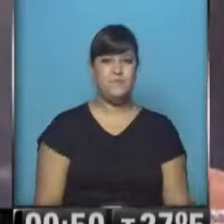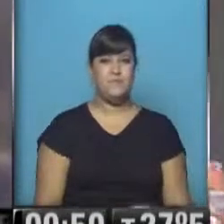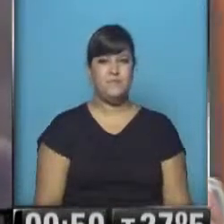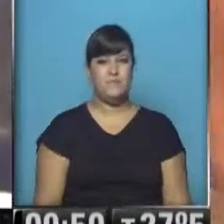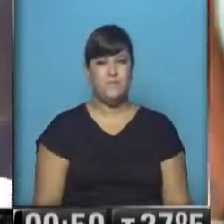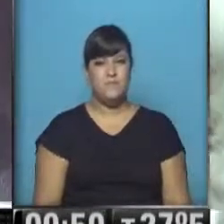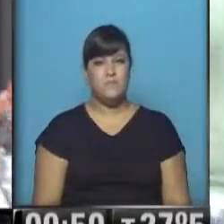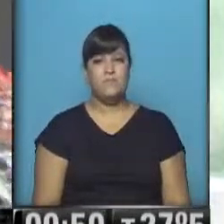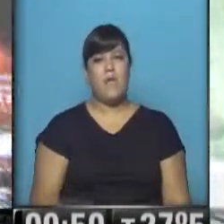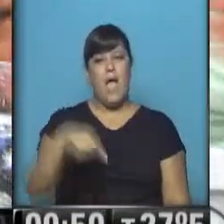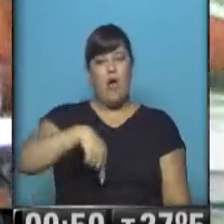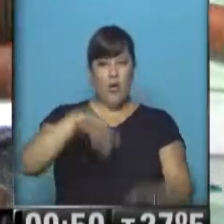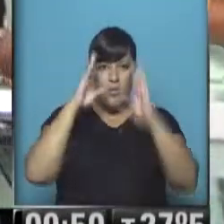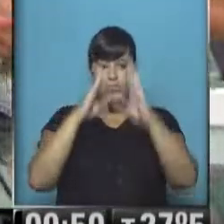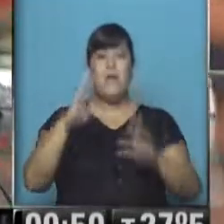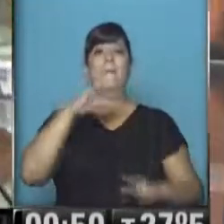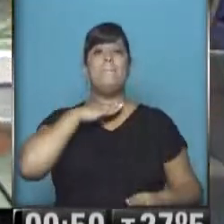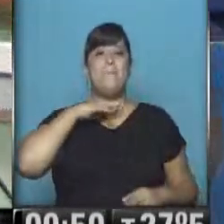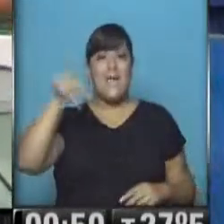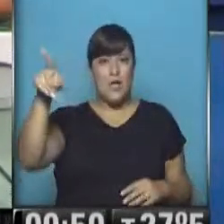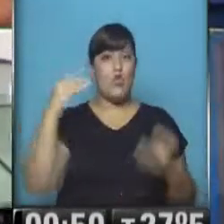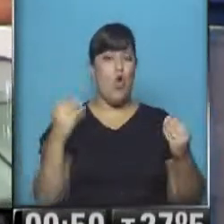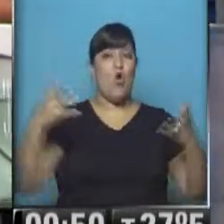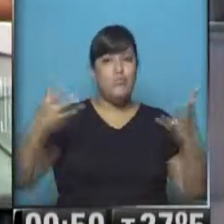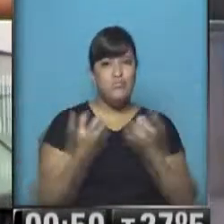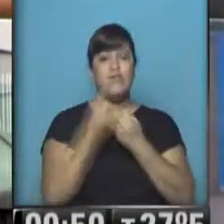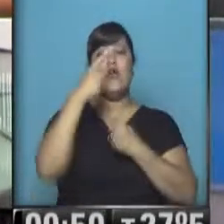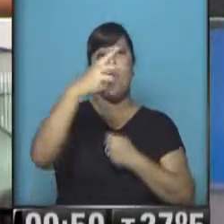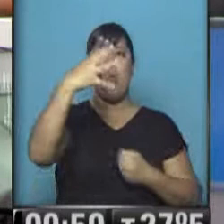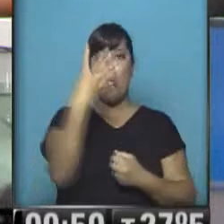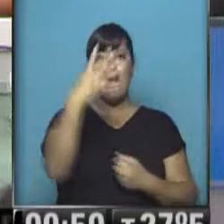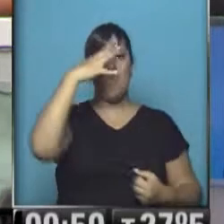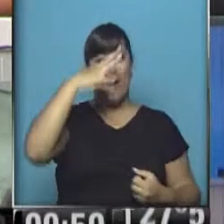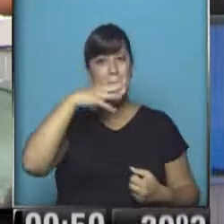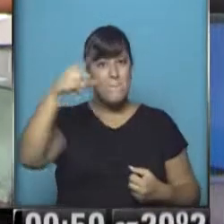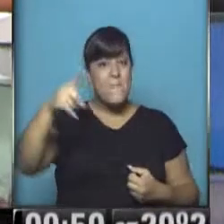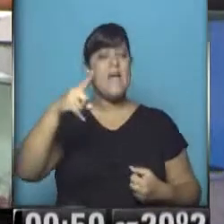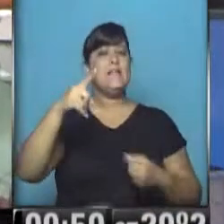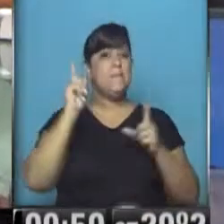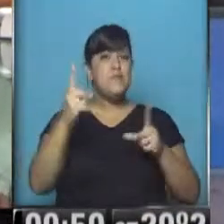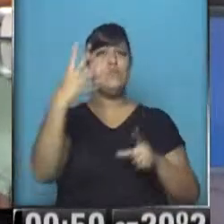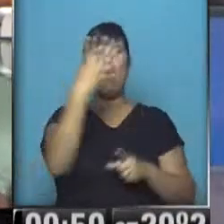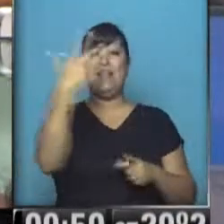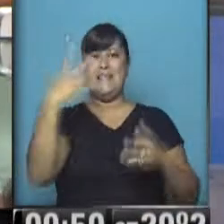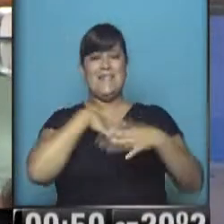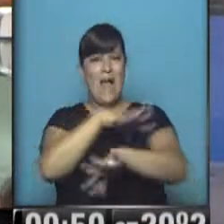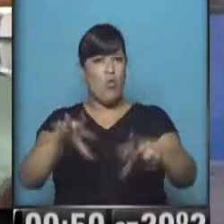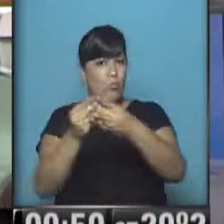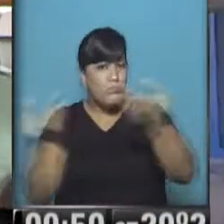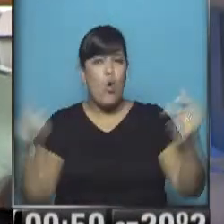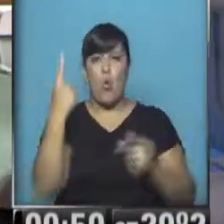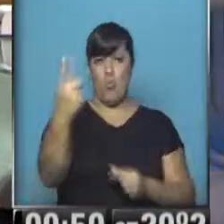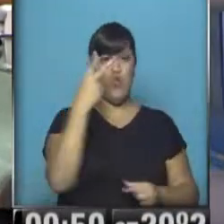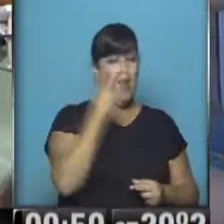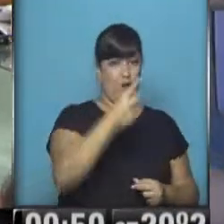bien vamos a hablar de méxico lourdes si se cumplen cuatro meses de la desaparición de los 43 estudiantes recordemos uno fue reconocido